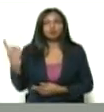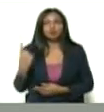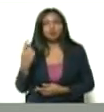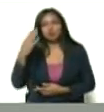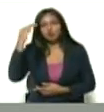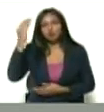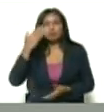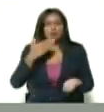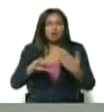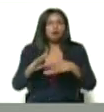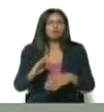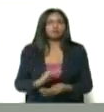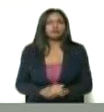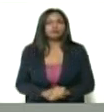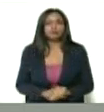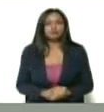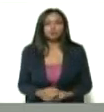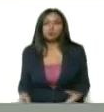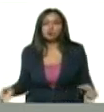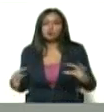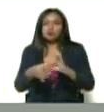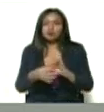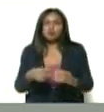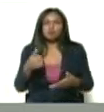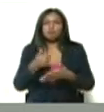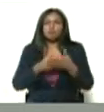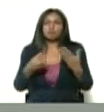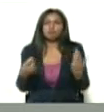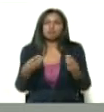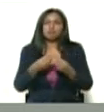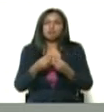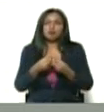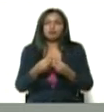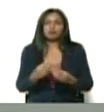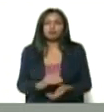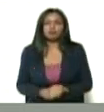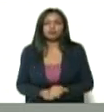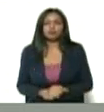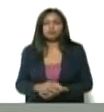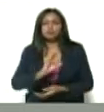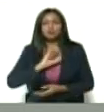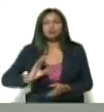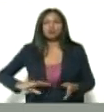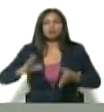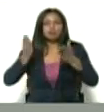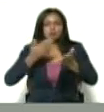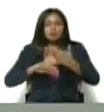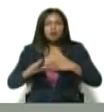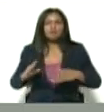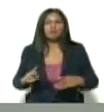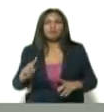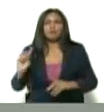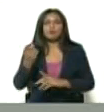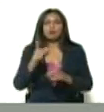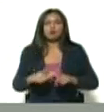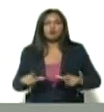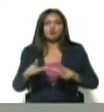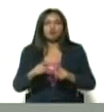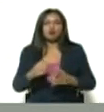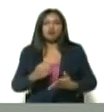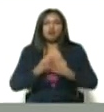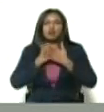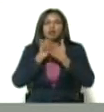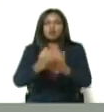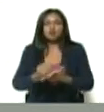con ese Dios, unidos, aferrados a Él. Vamos, los cristianos, adelante, de primer lugar, en la